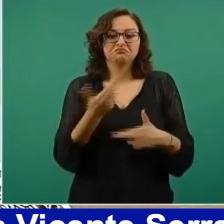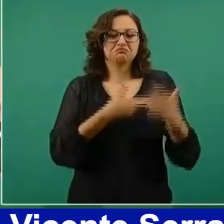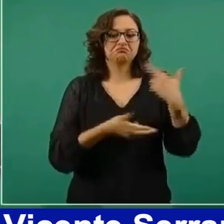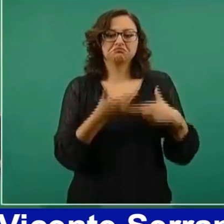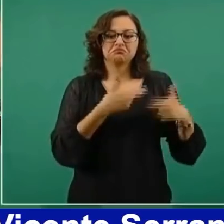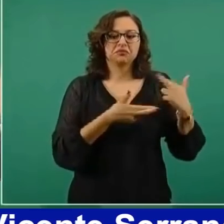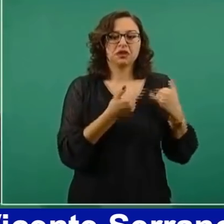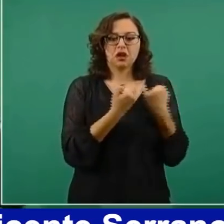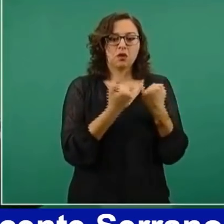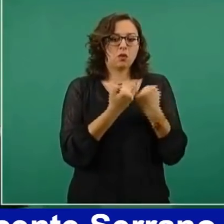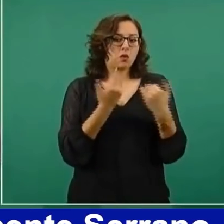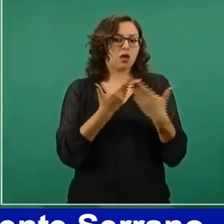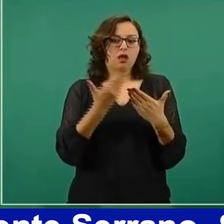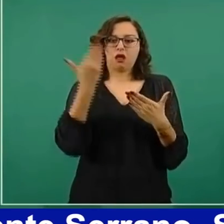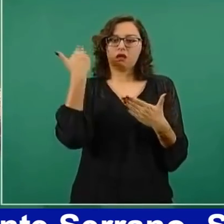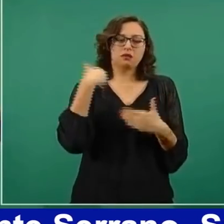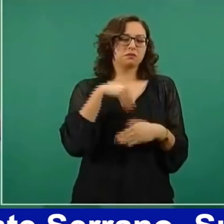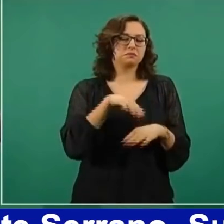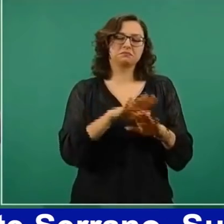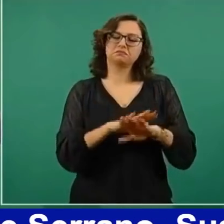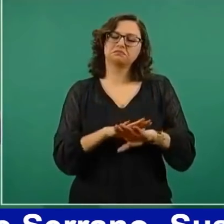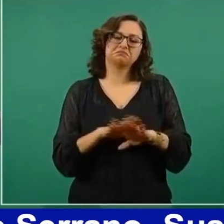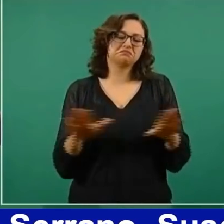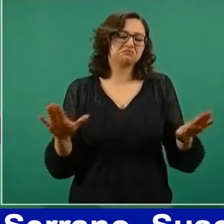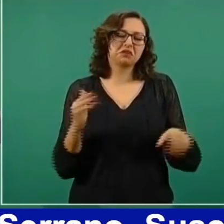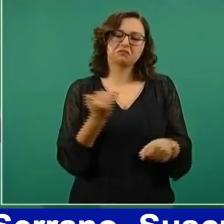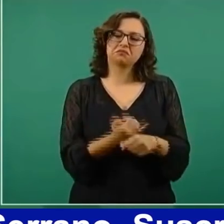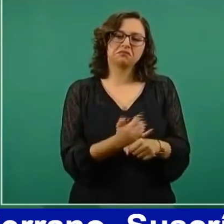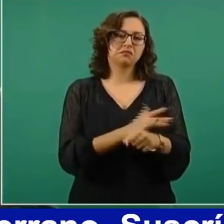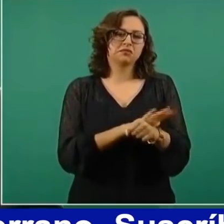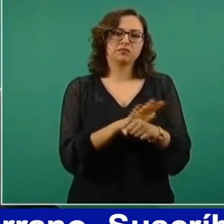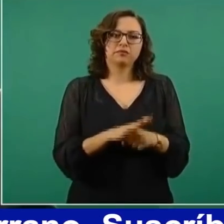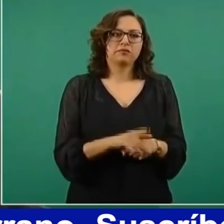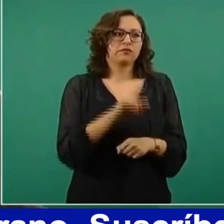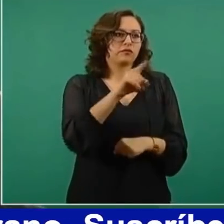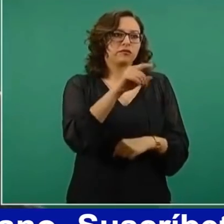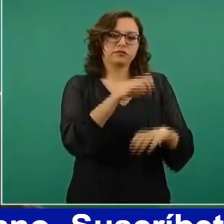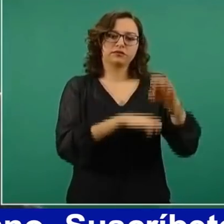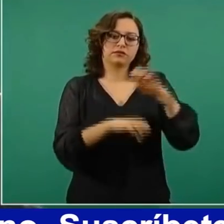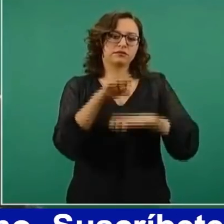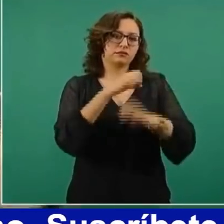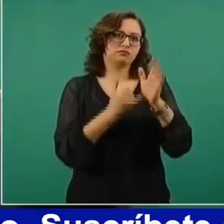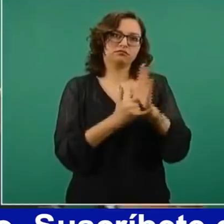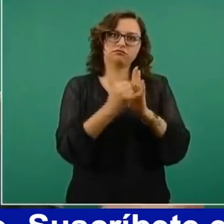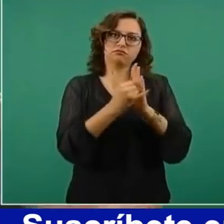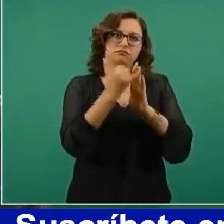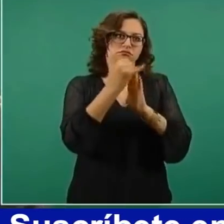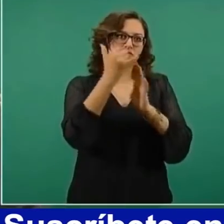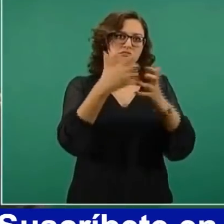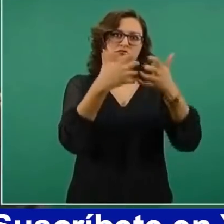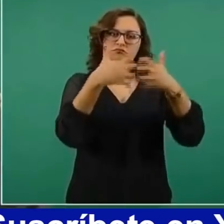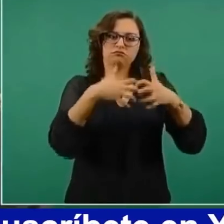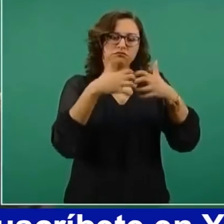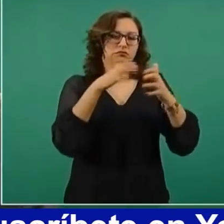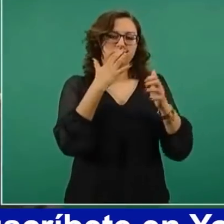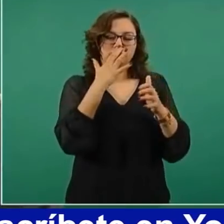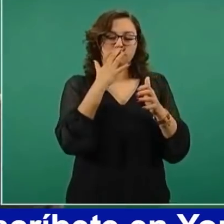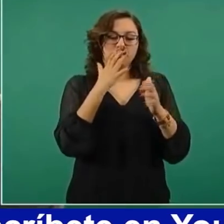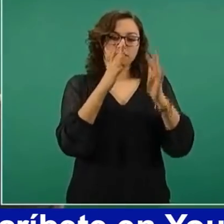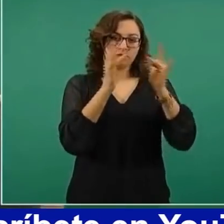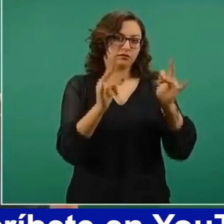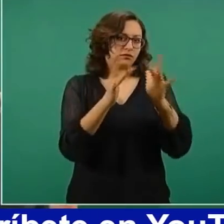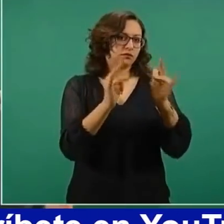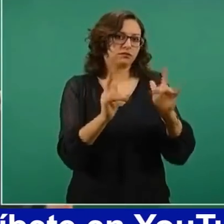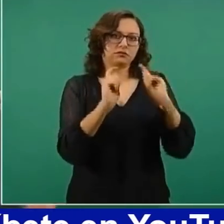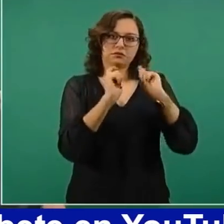era factible. Ya estaba muy avanzado el proyecto de construcción de la planta que se pactó en el